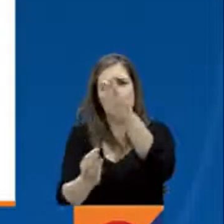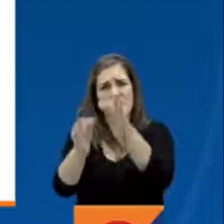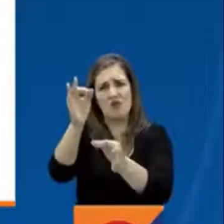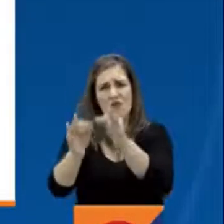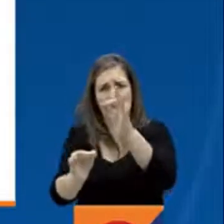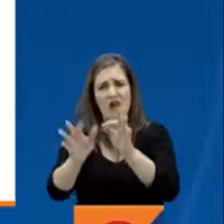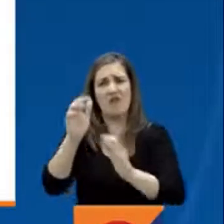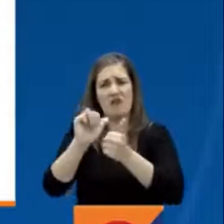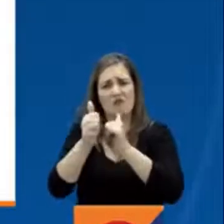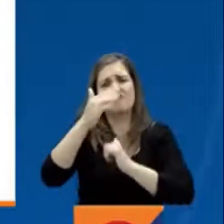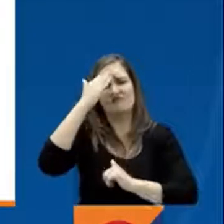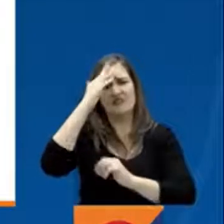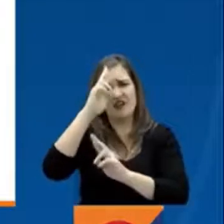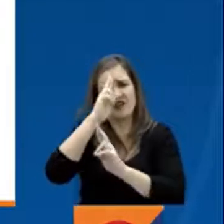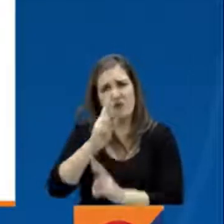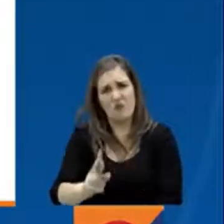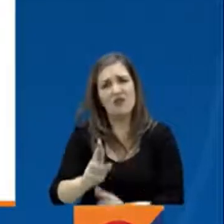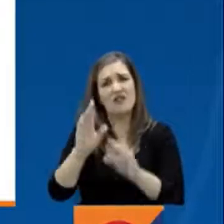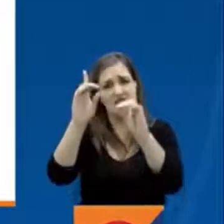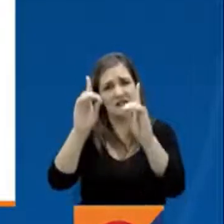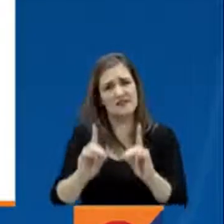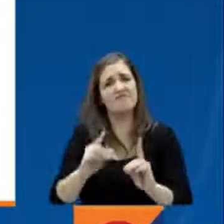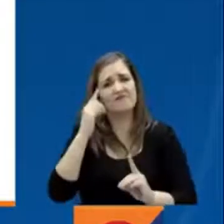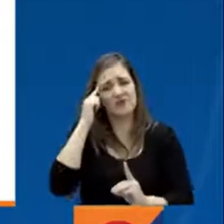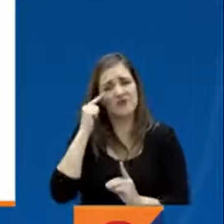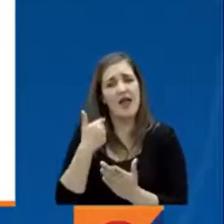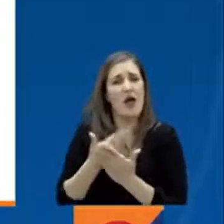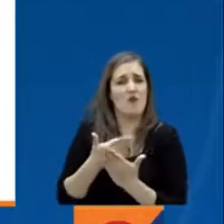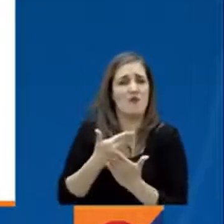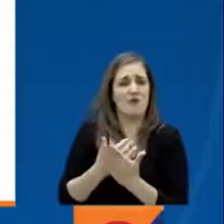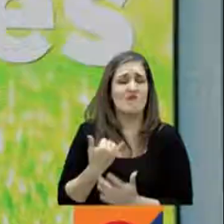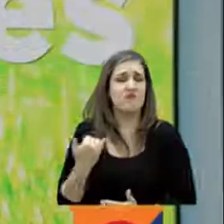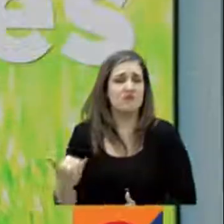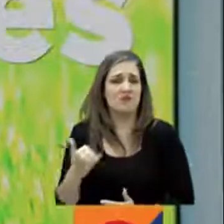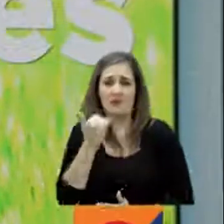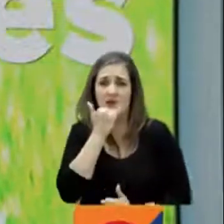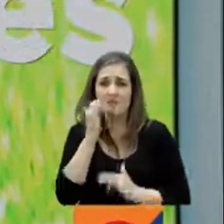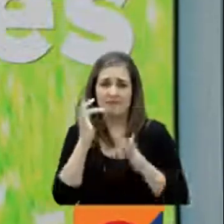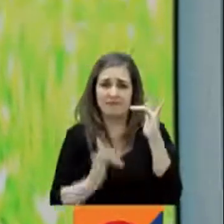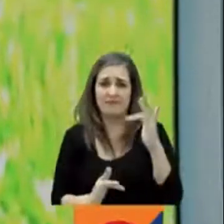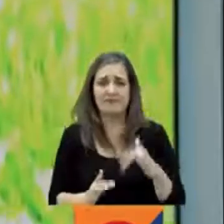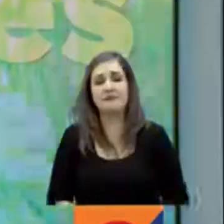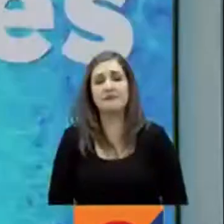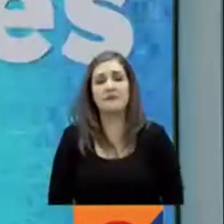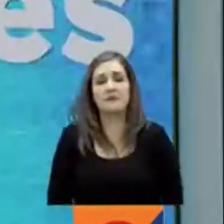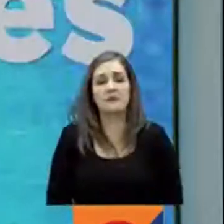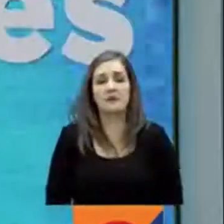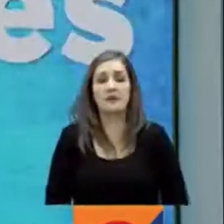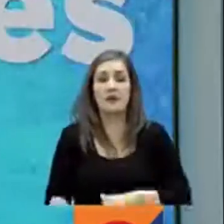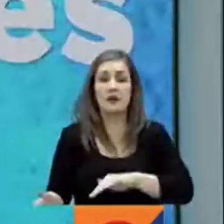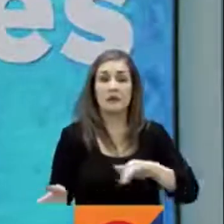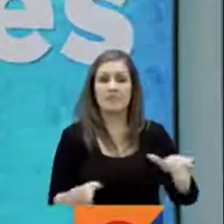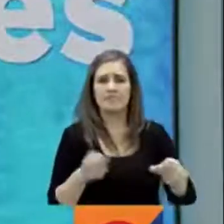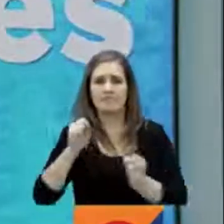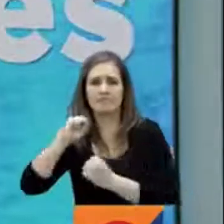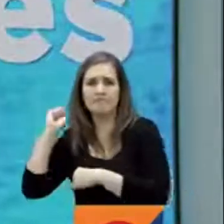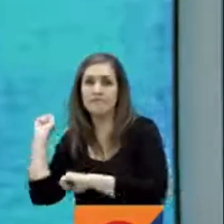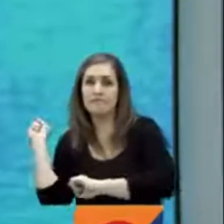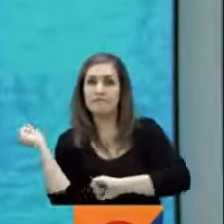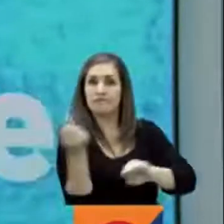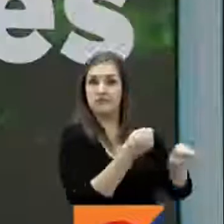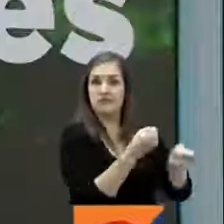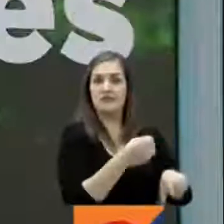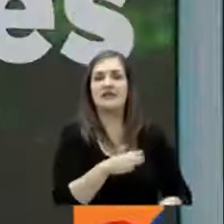deportivos y están seguros de la contundencia de sus argumentos. Giovanni Urshela y Jorge Alfaro pasan por